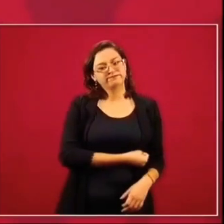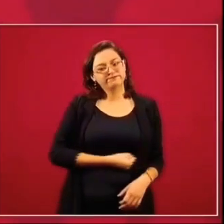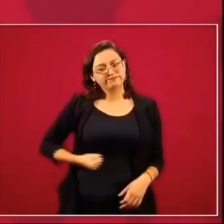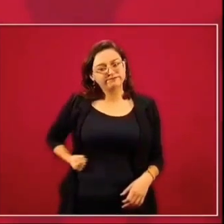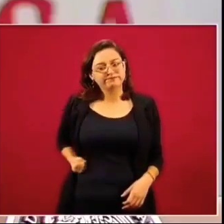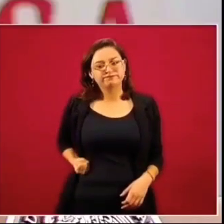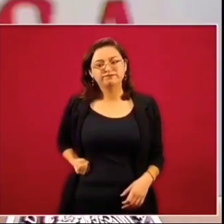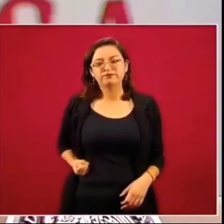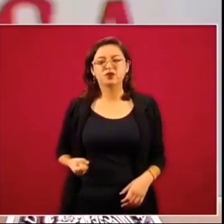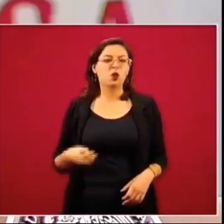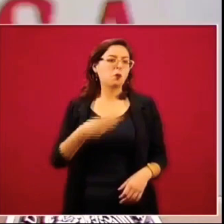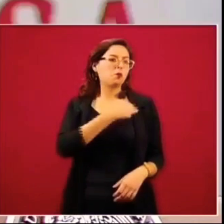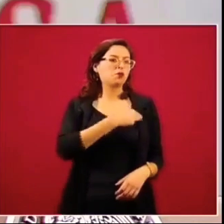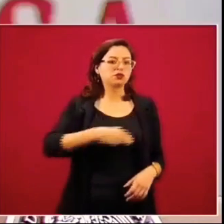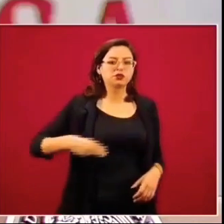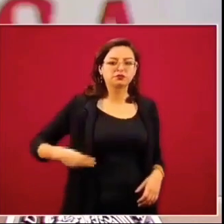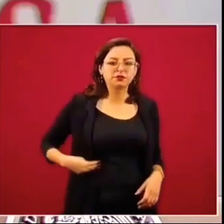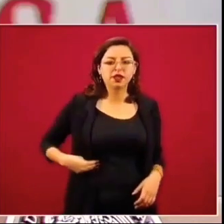sea gobierno municipal,